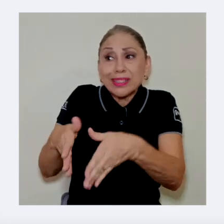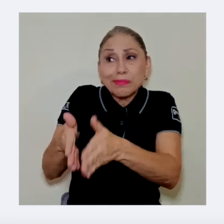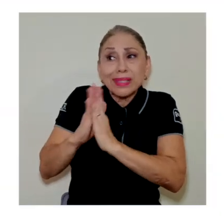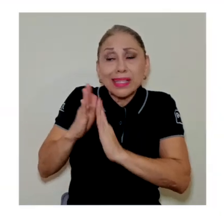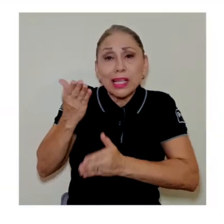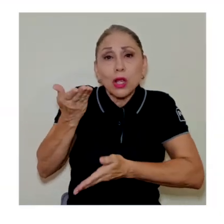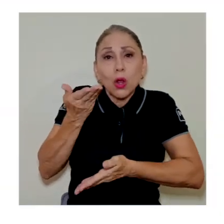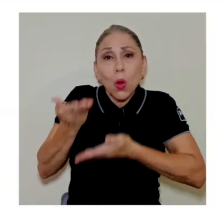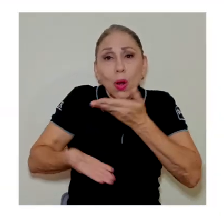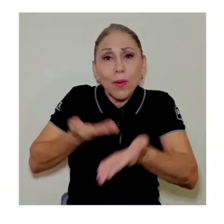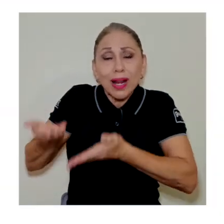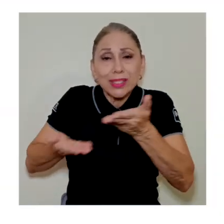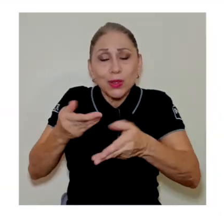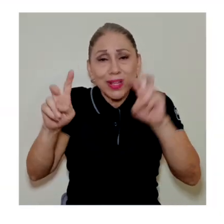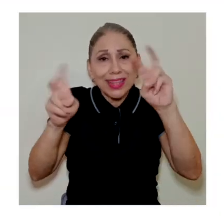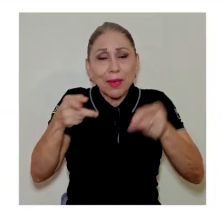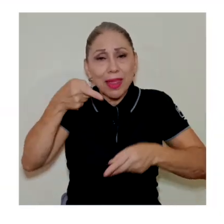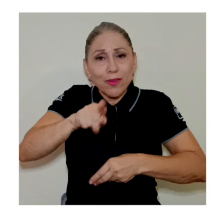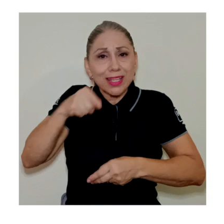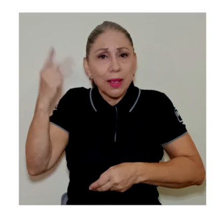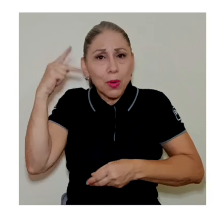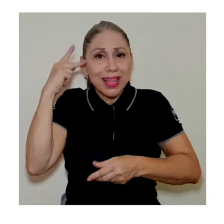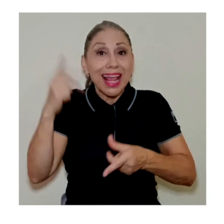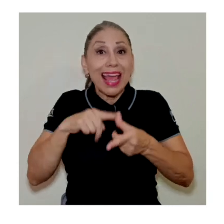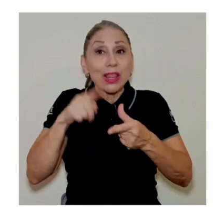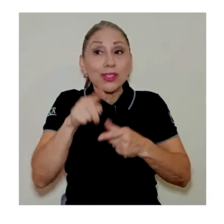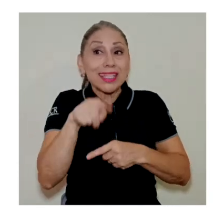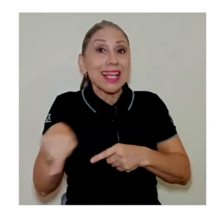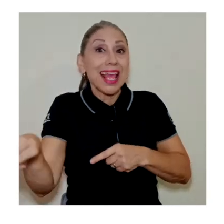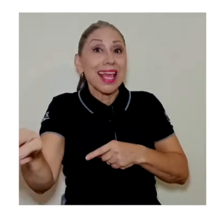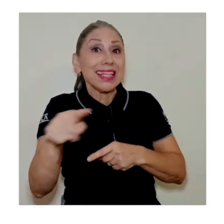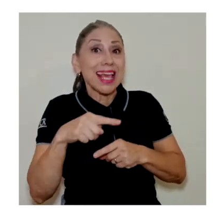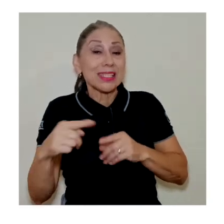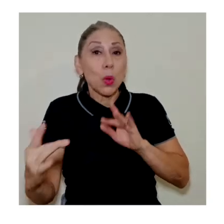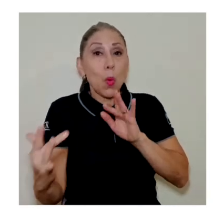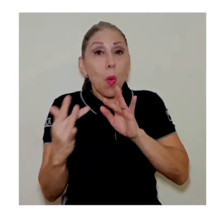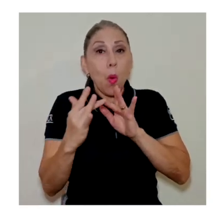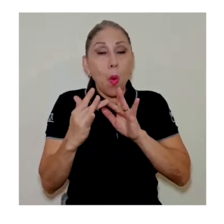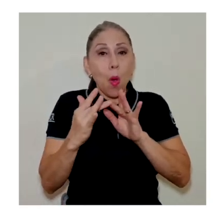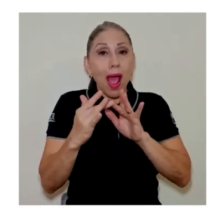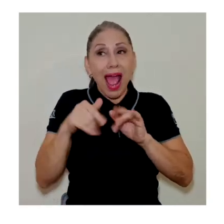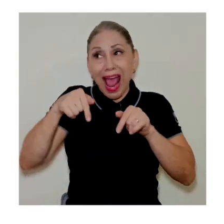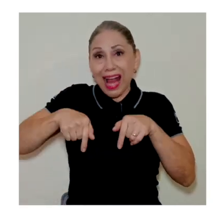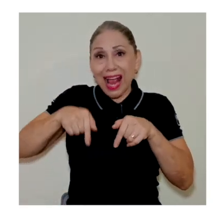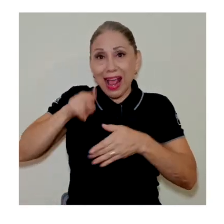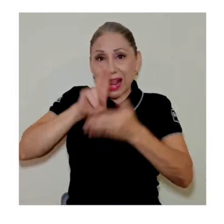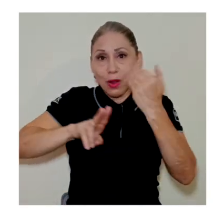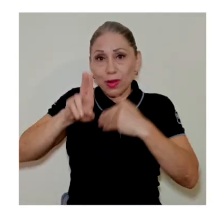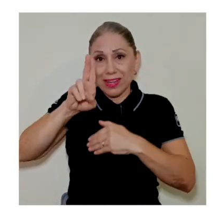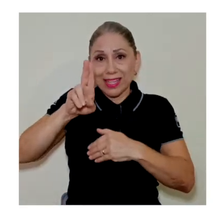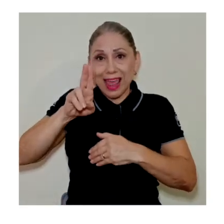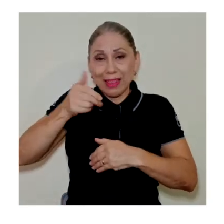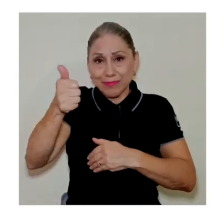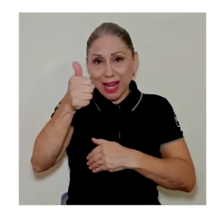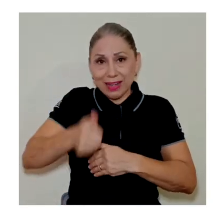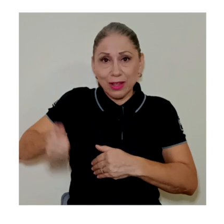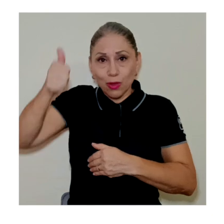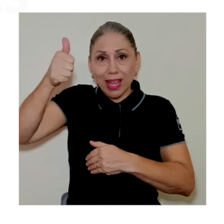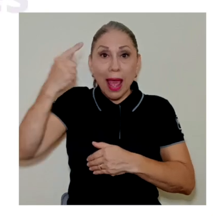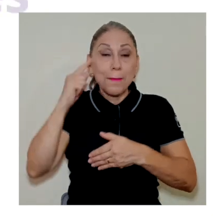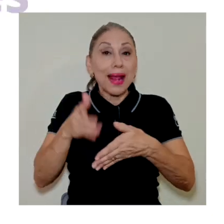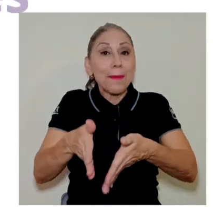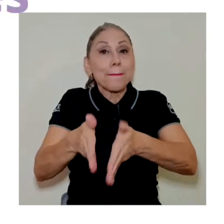tema de violencia política. Entonces se acercaron acá a la rectoría a a pedirle a la universidad como un